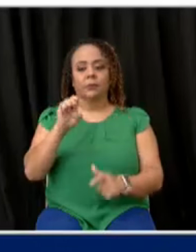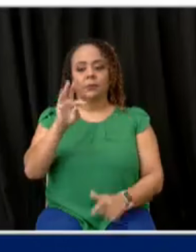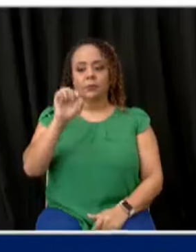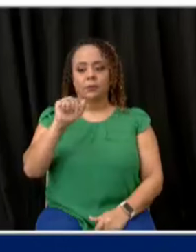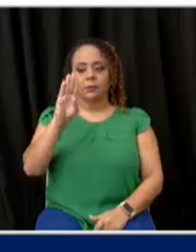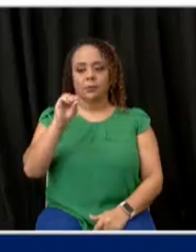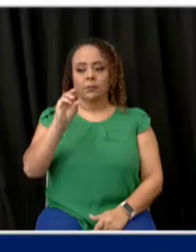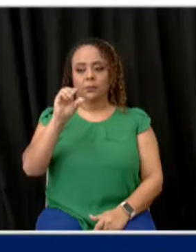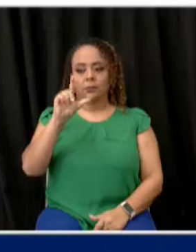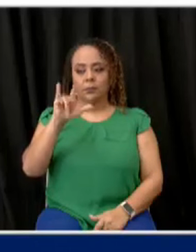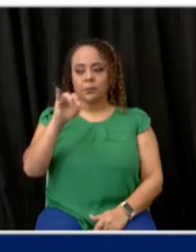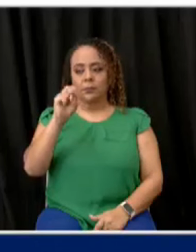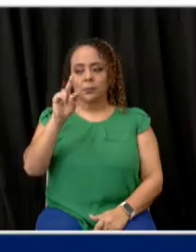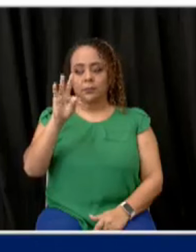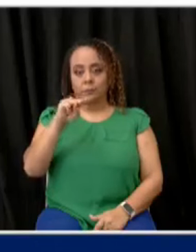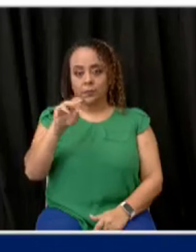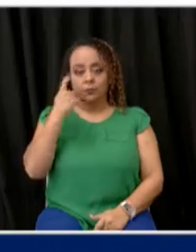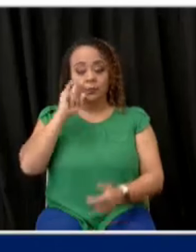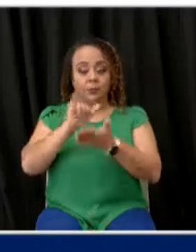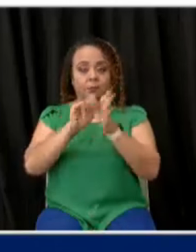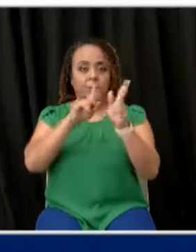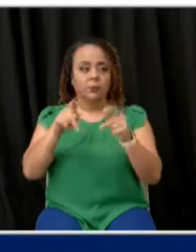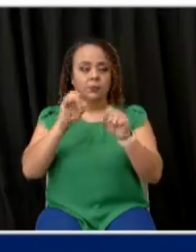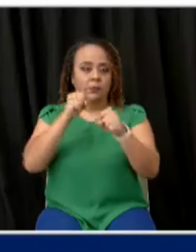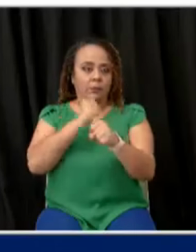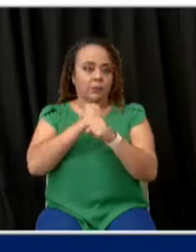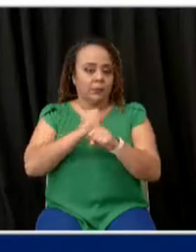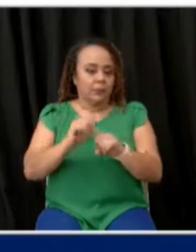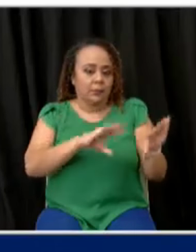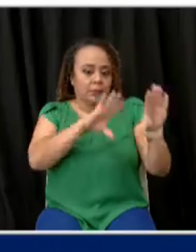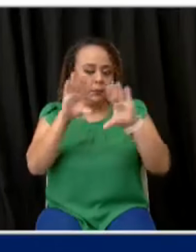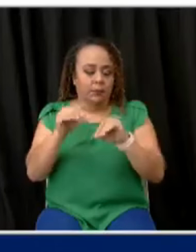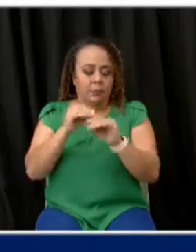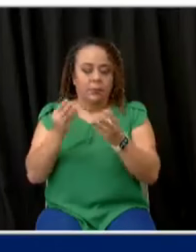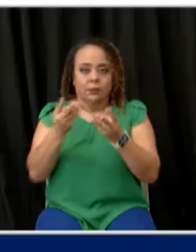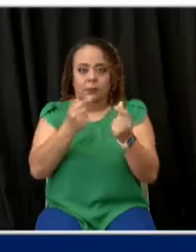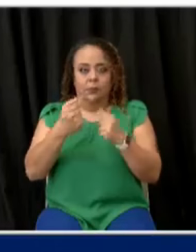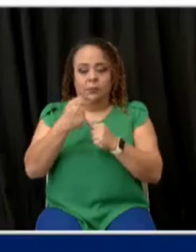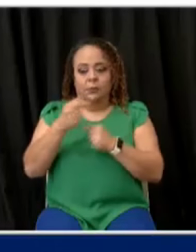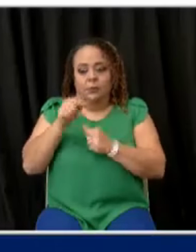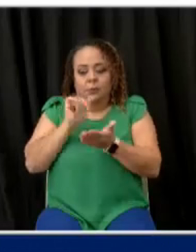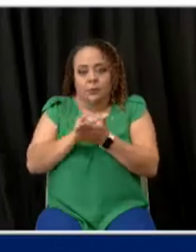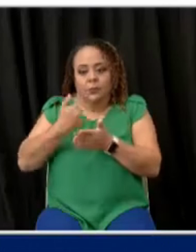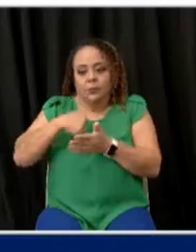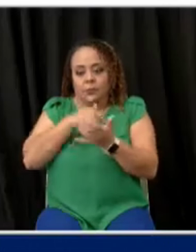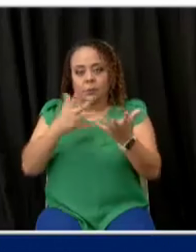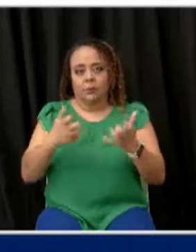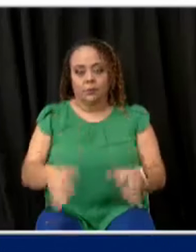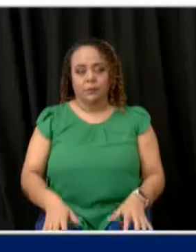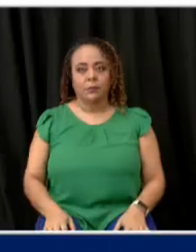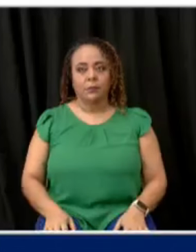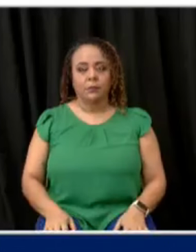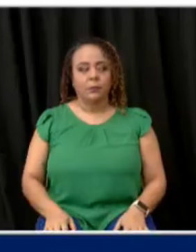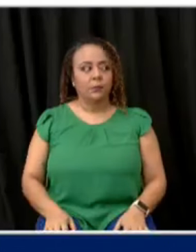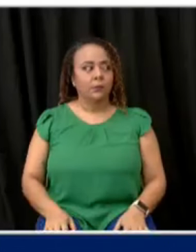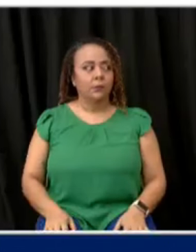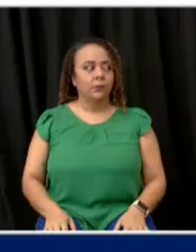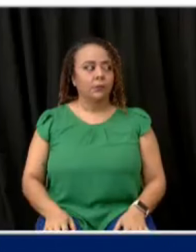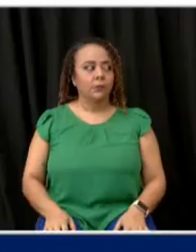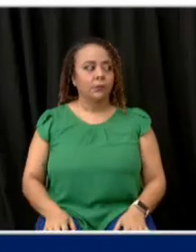índice WGT para que esas personas expuestas puedan trabajar todo el día y produzcan, que es lo que nosotros queremos y que ellos quieren. Claro, porque ahí,